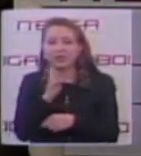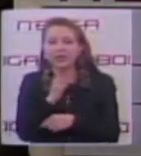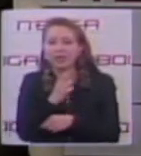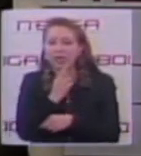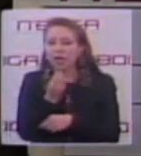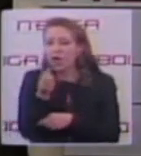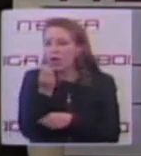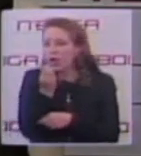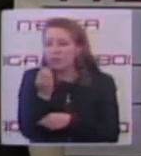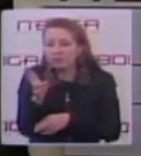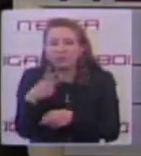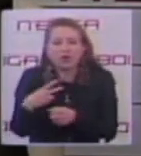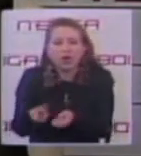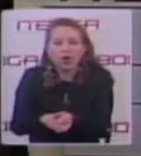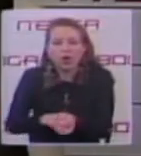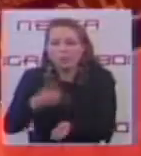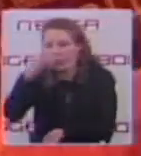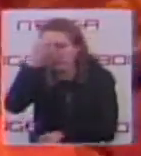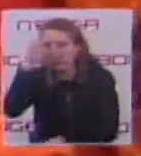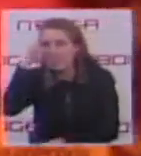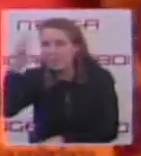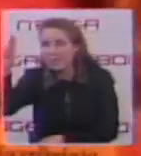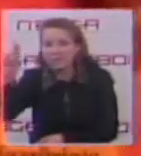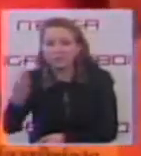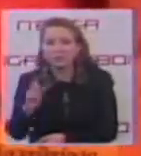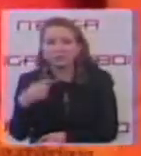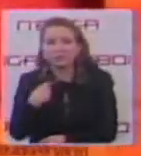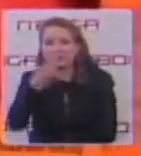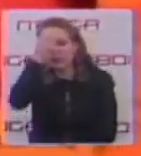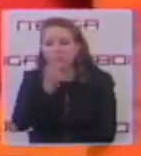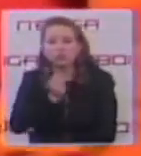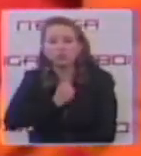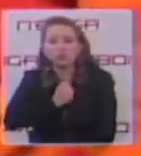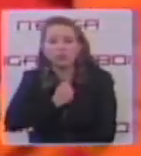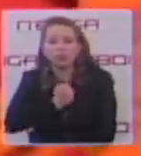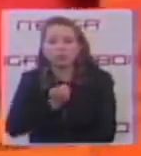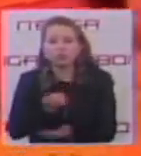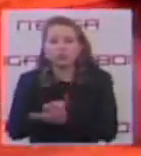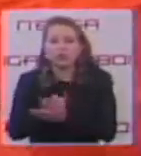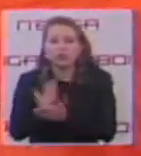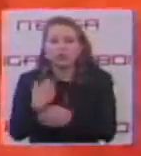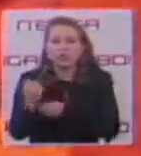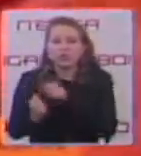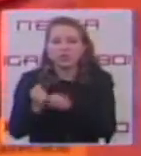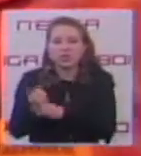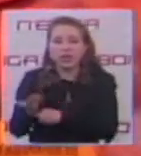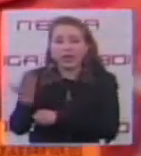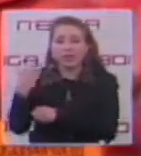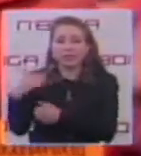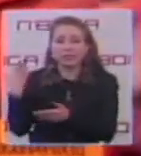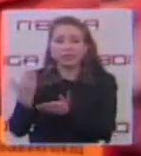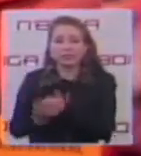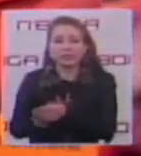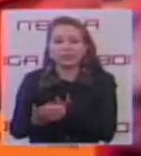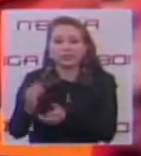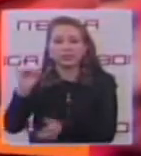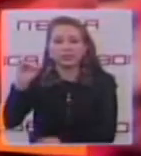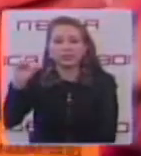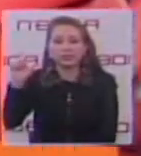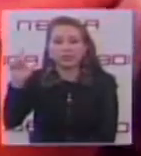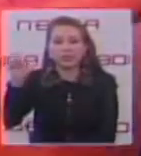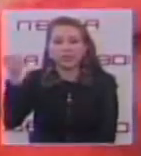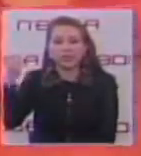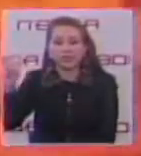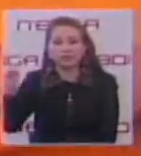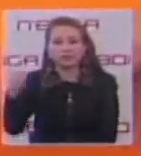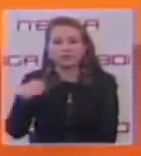de comida mexicana, y una marca que decidimos adquirir a mediados del año pasado, que es Ya los, una